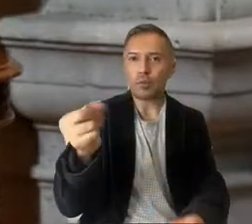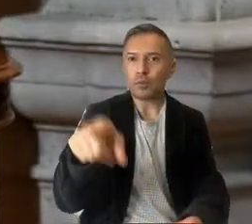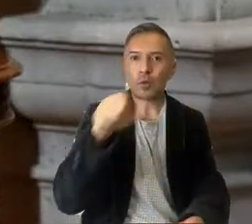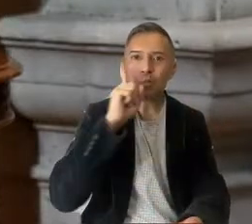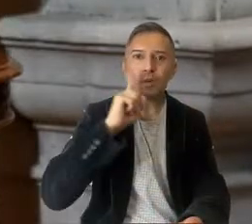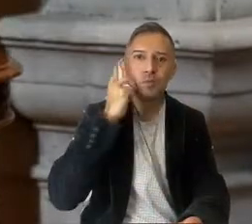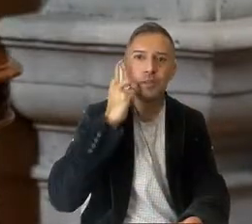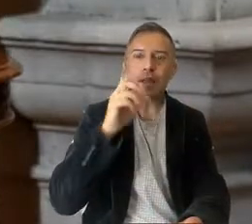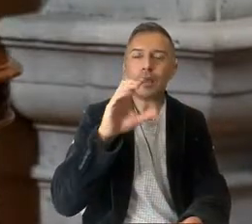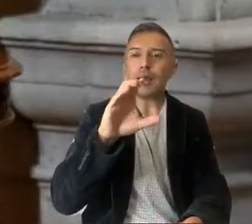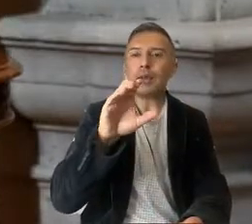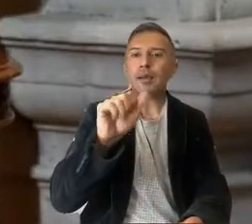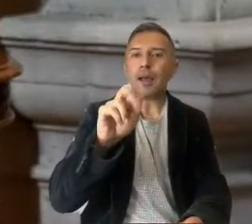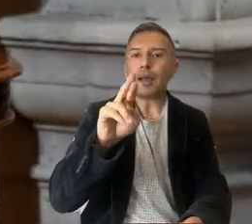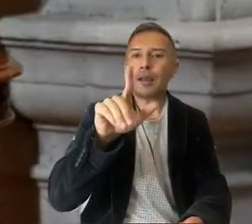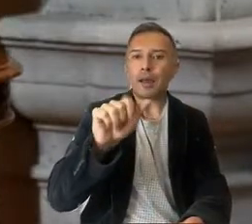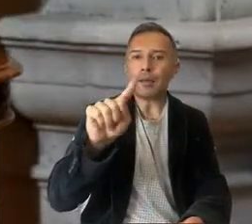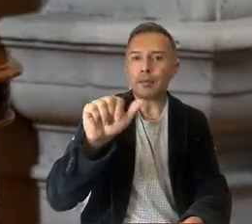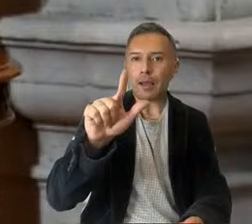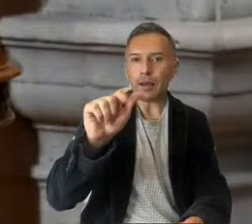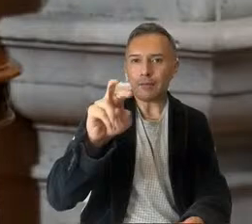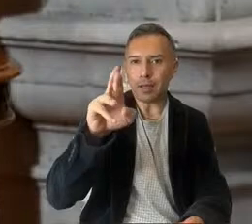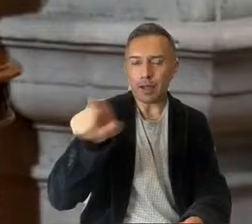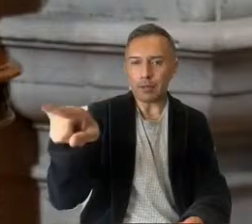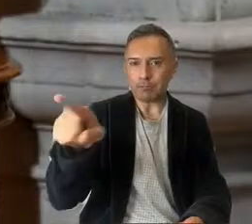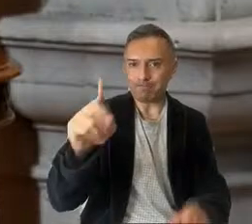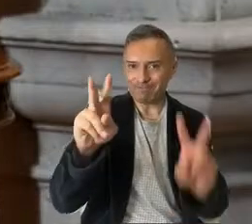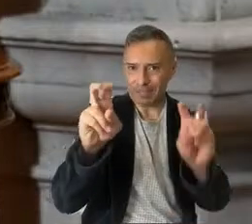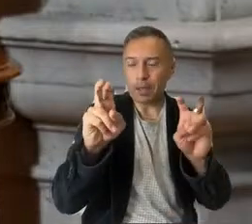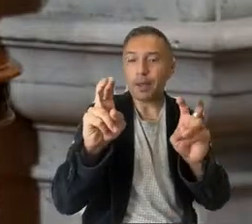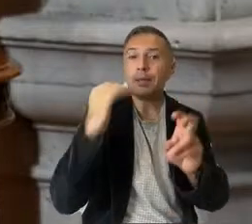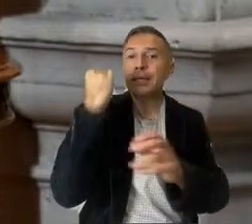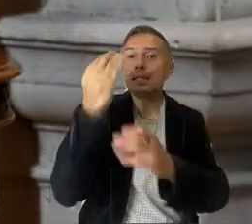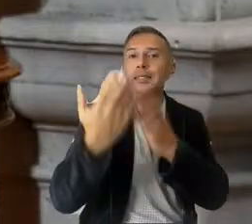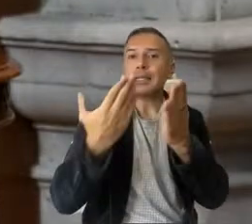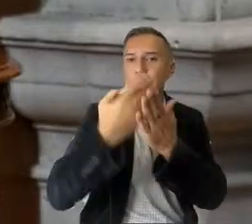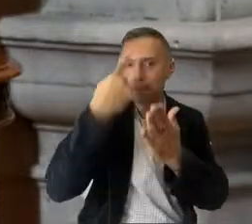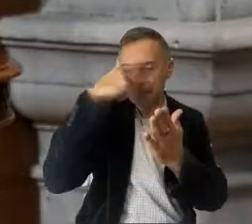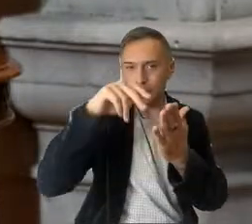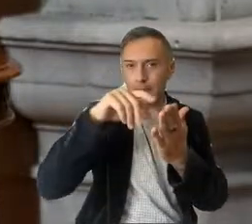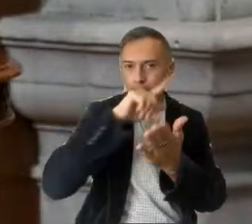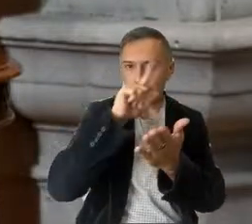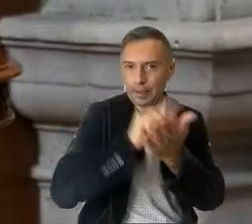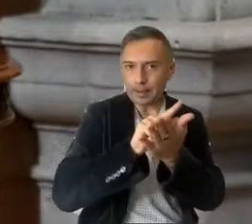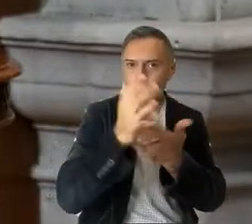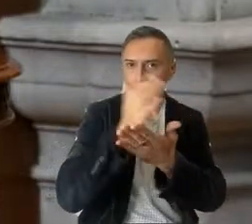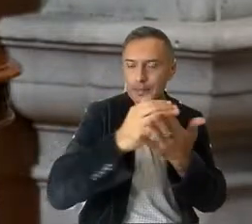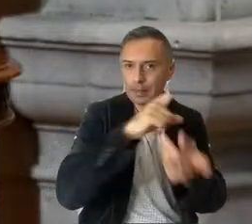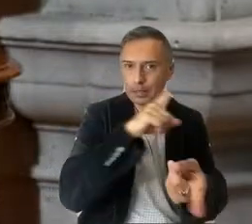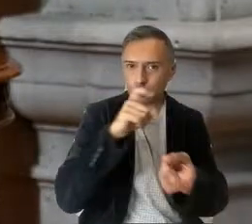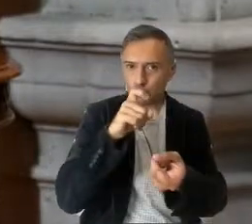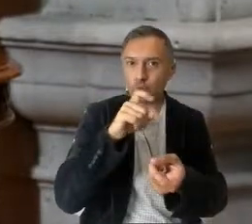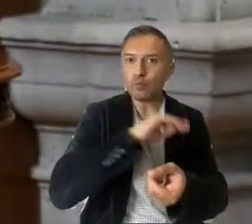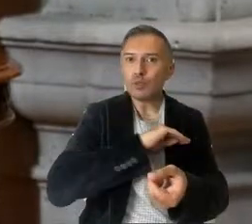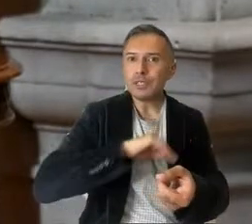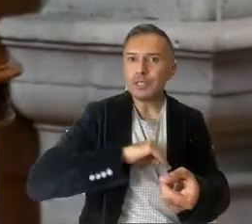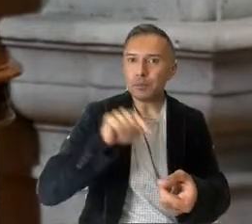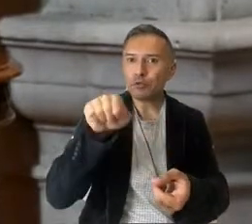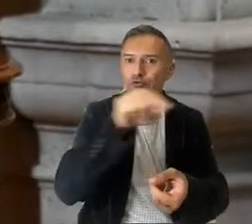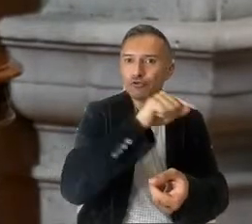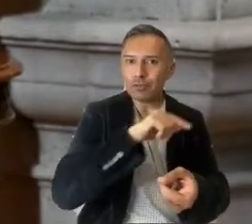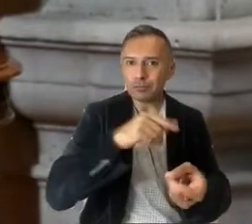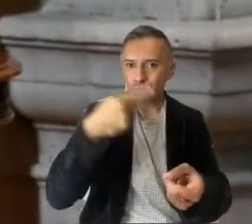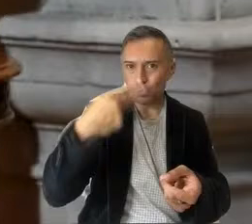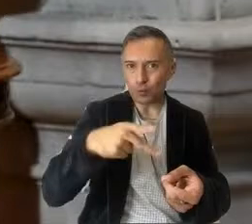diputada Carla Aguilar Talavera leerá la iniciativa de Ley de Ingresos de los Municipios del Estado de México para el ejercicio